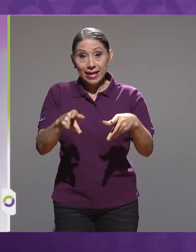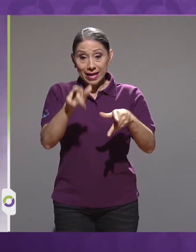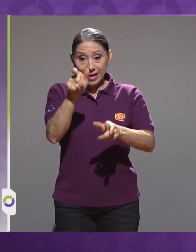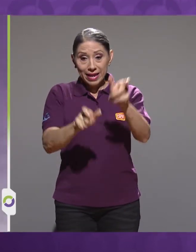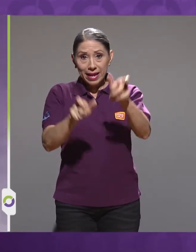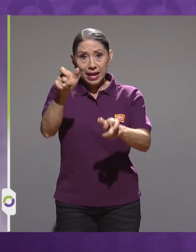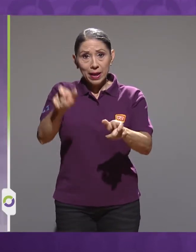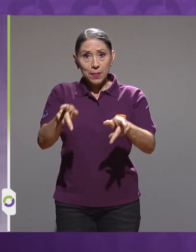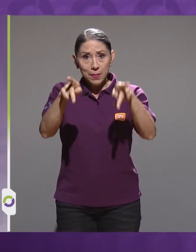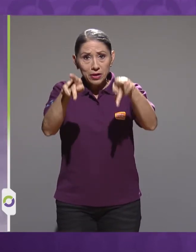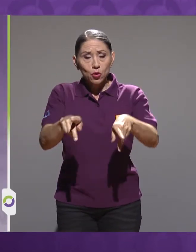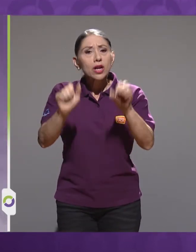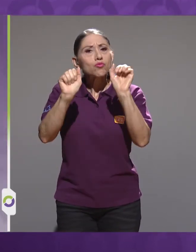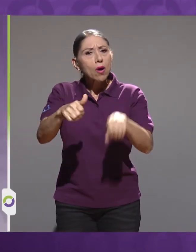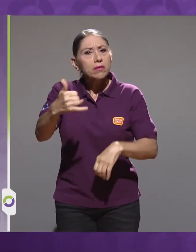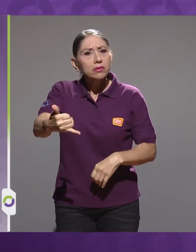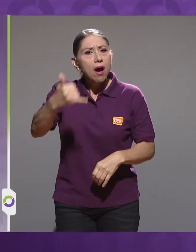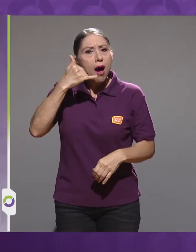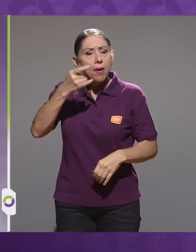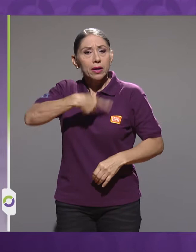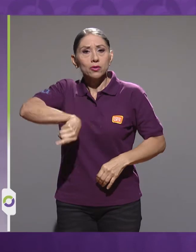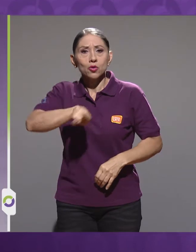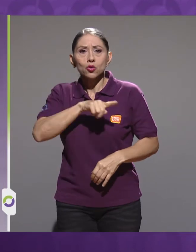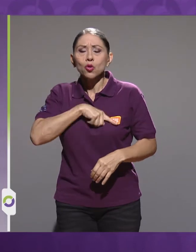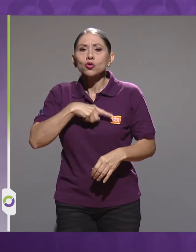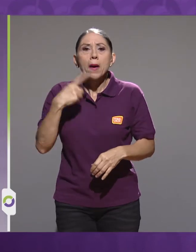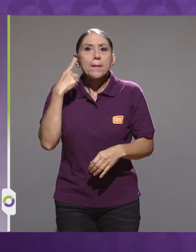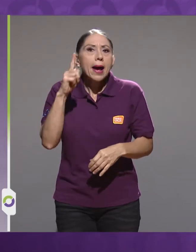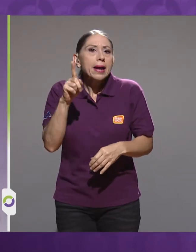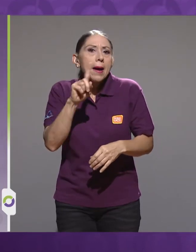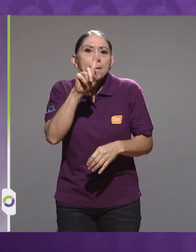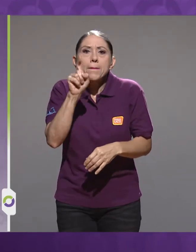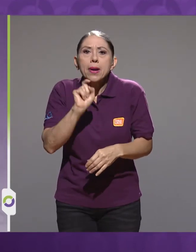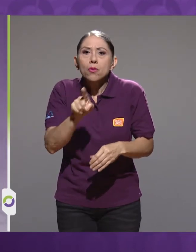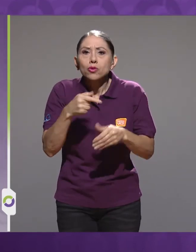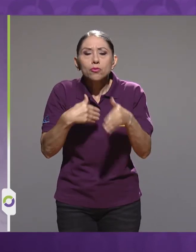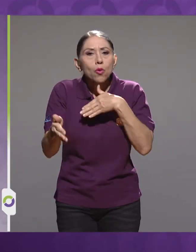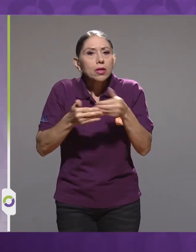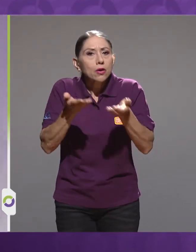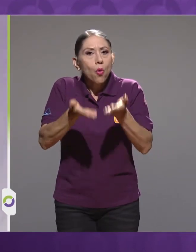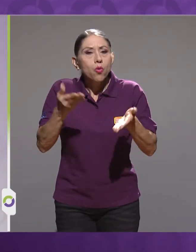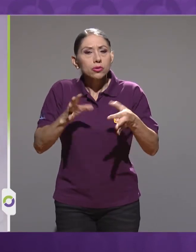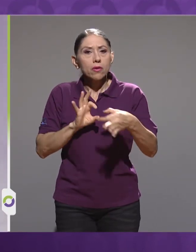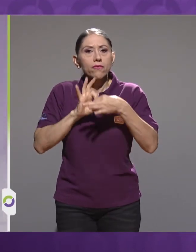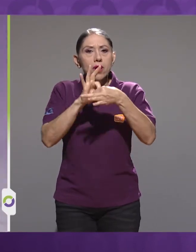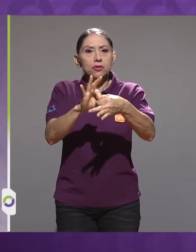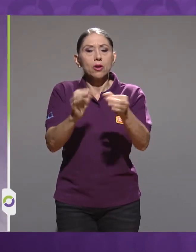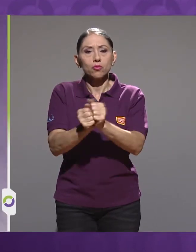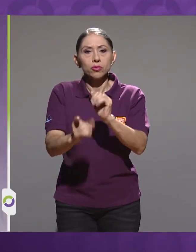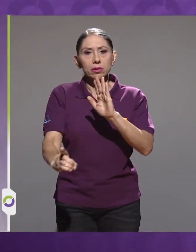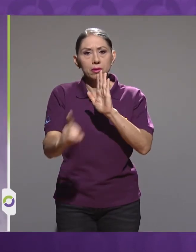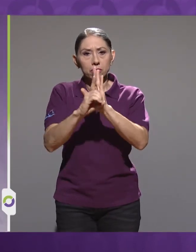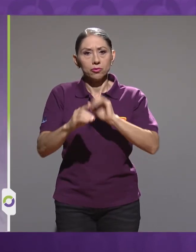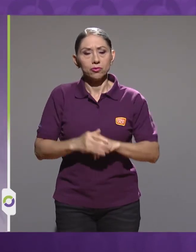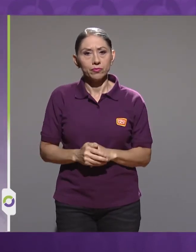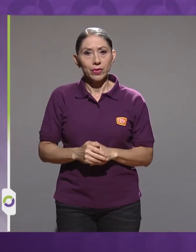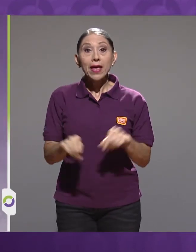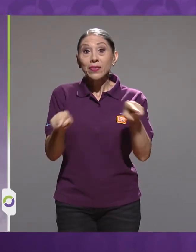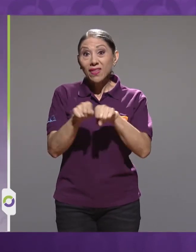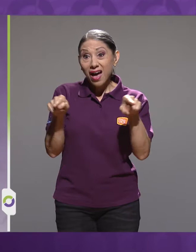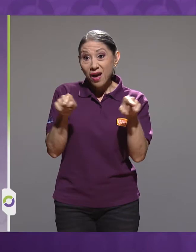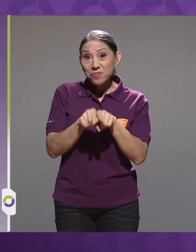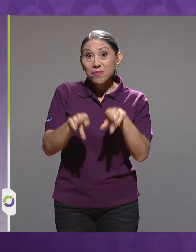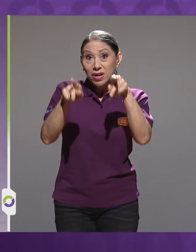que las personas nos puedan llamar para hacer cualquier consulta relacionada sobre sus derechos. Nos hemos topado